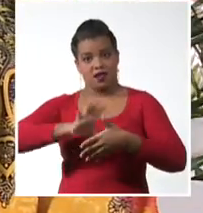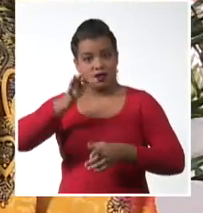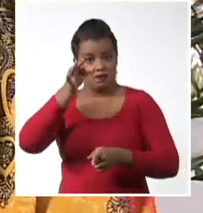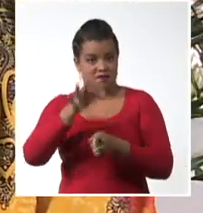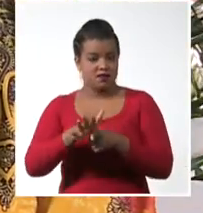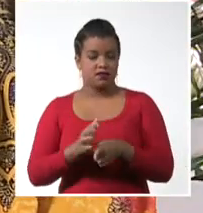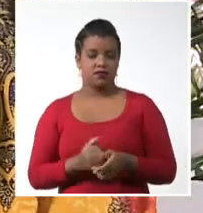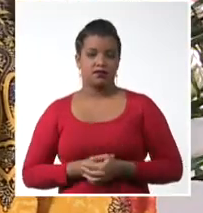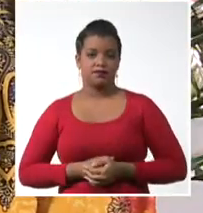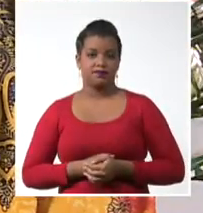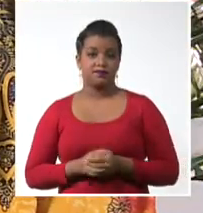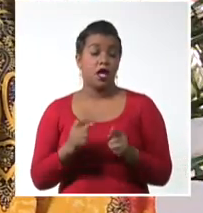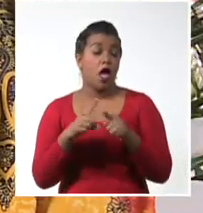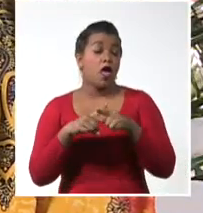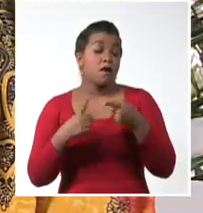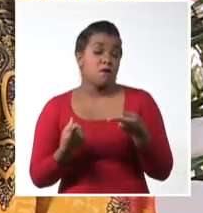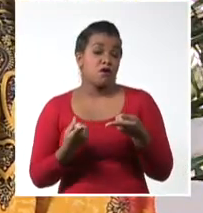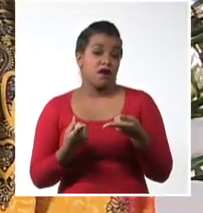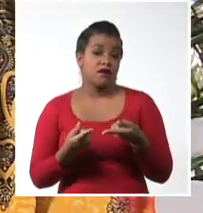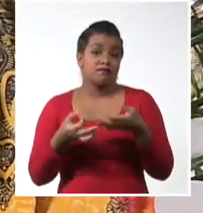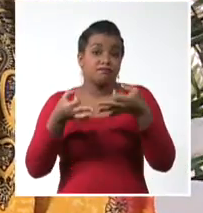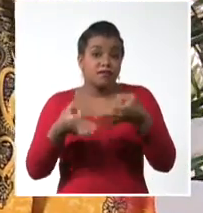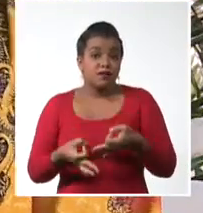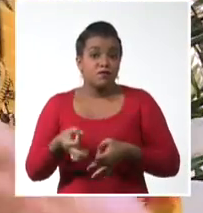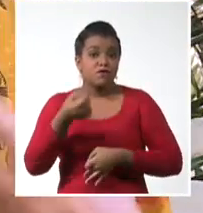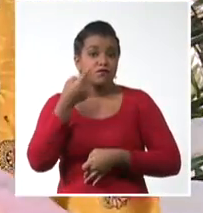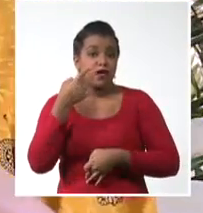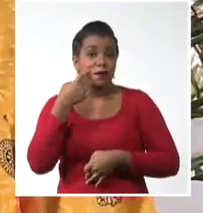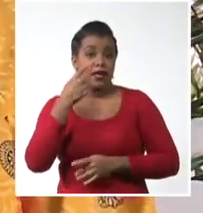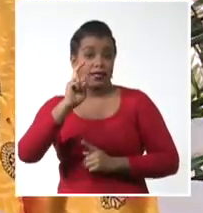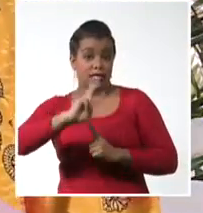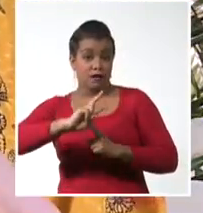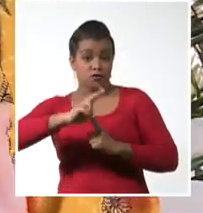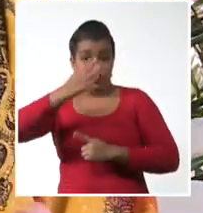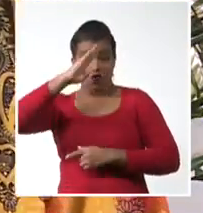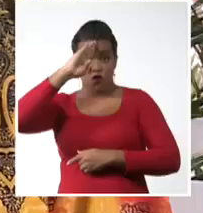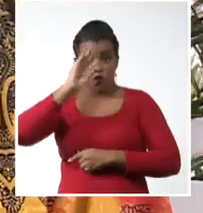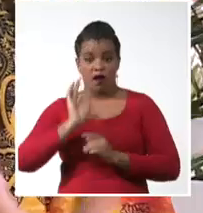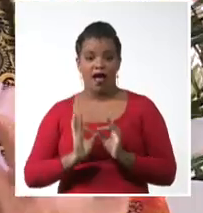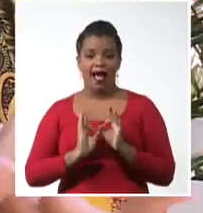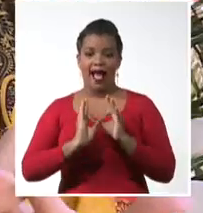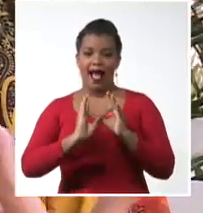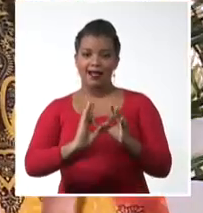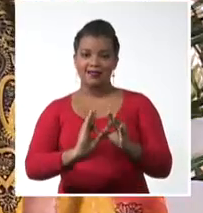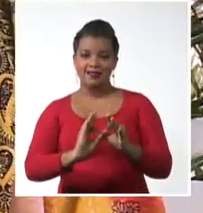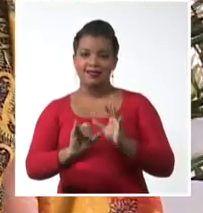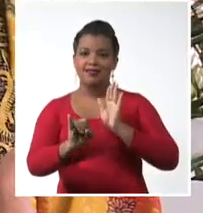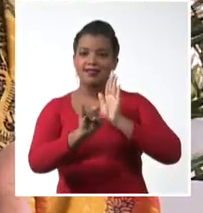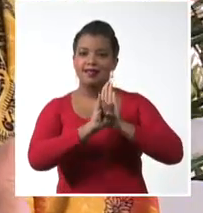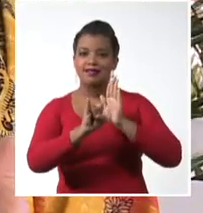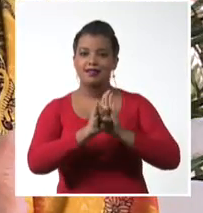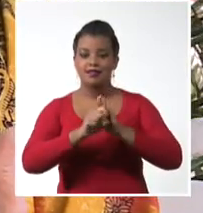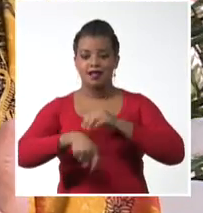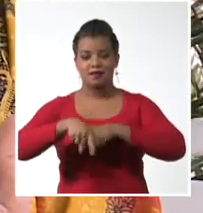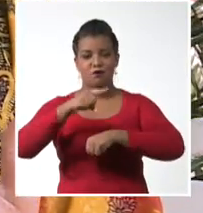Porque eso es lo que hace justamente que el cubano de hoy se siente identificado con lo que está